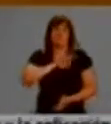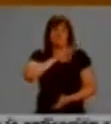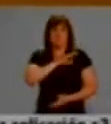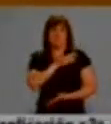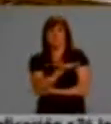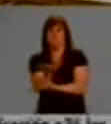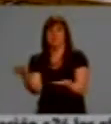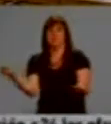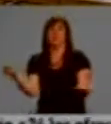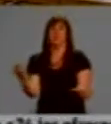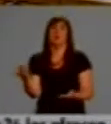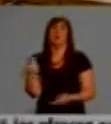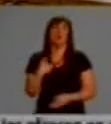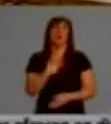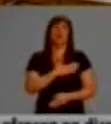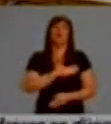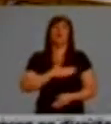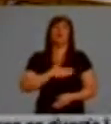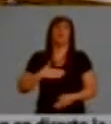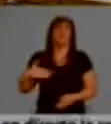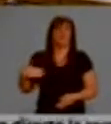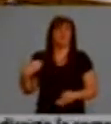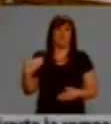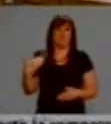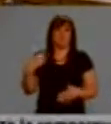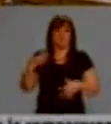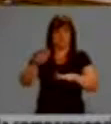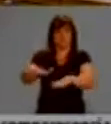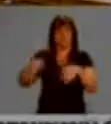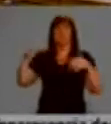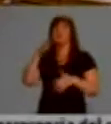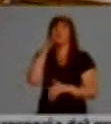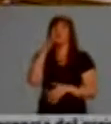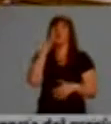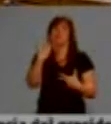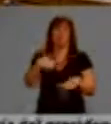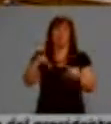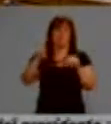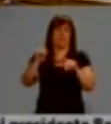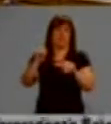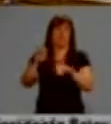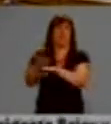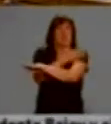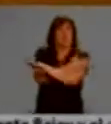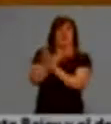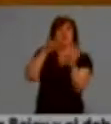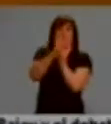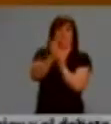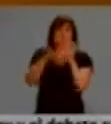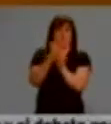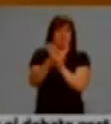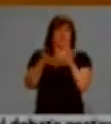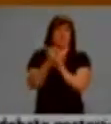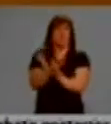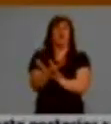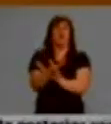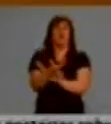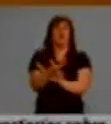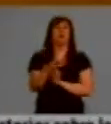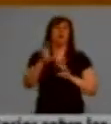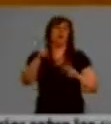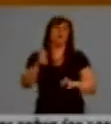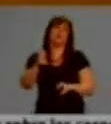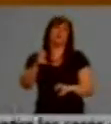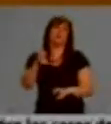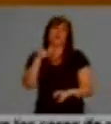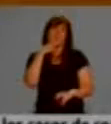Señorías, no quiero concluir esta comparecencia sin comentar, como he dicho al comienzo, esa moción de